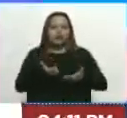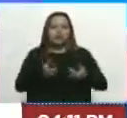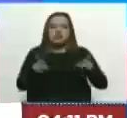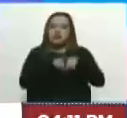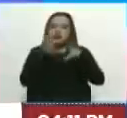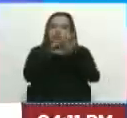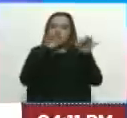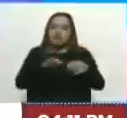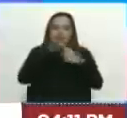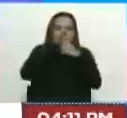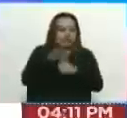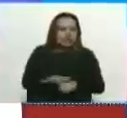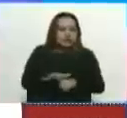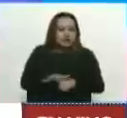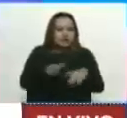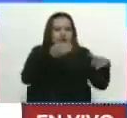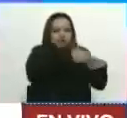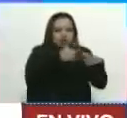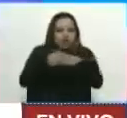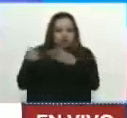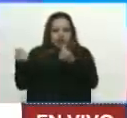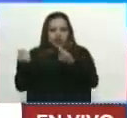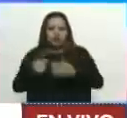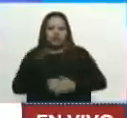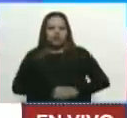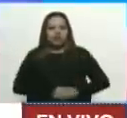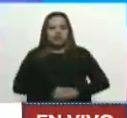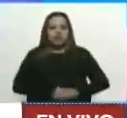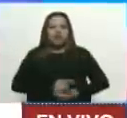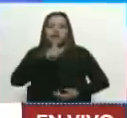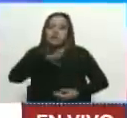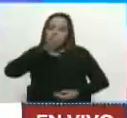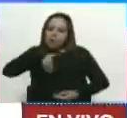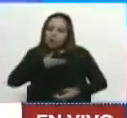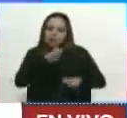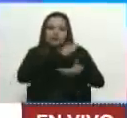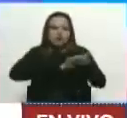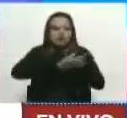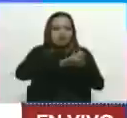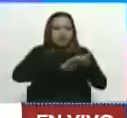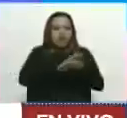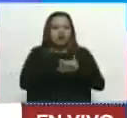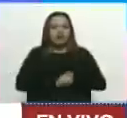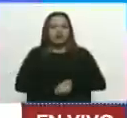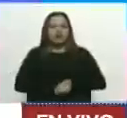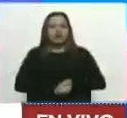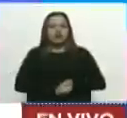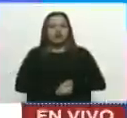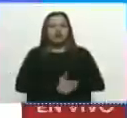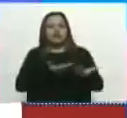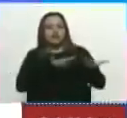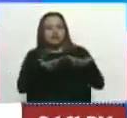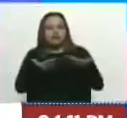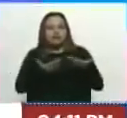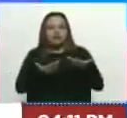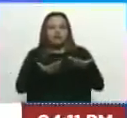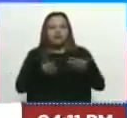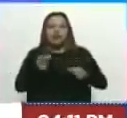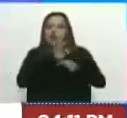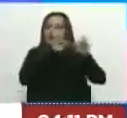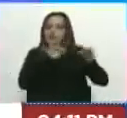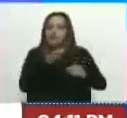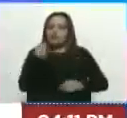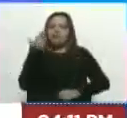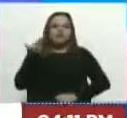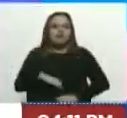instrumento de dominación de clase y poder resolver. Es un minuto tremendamente relevante que